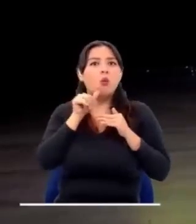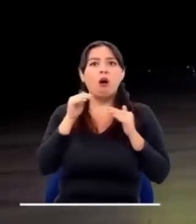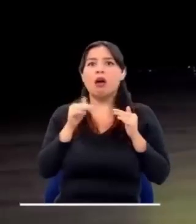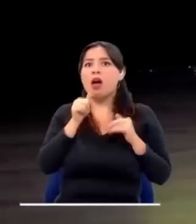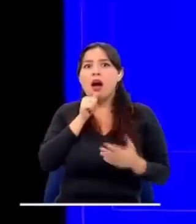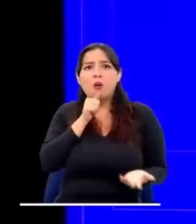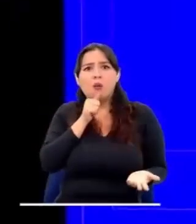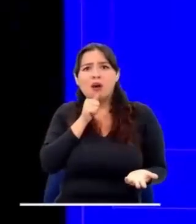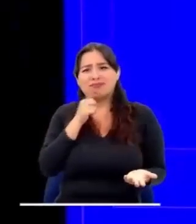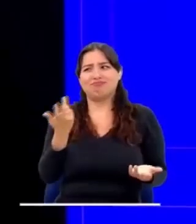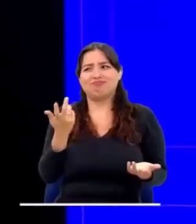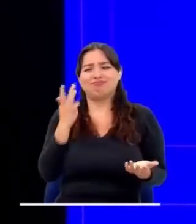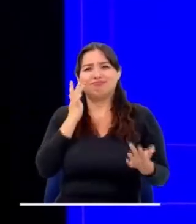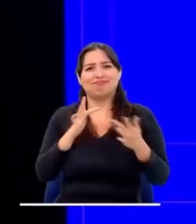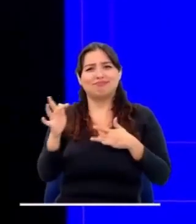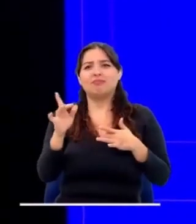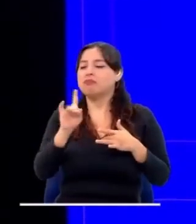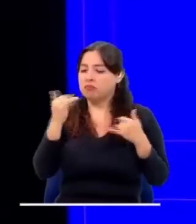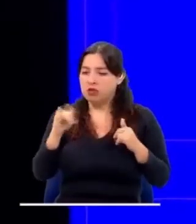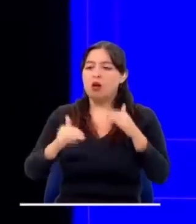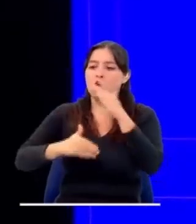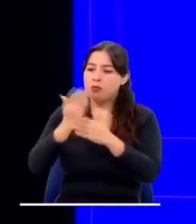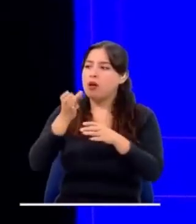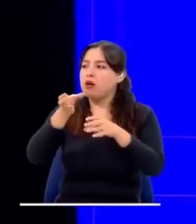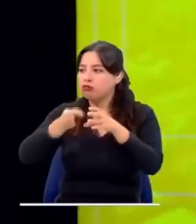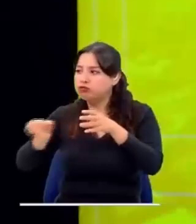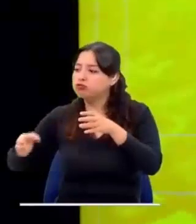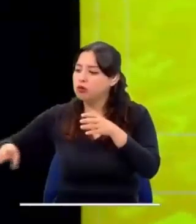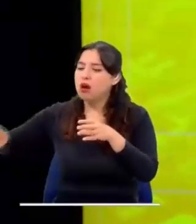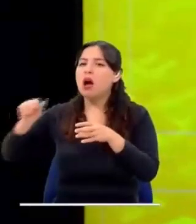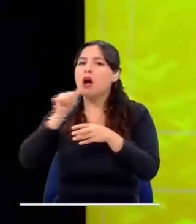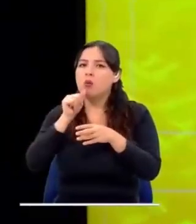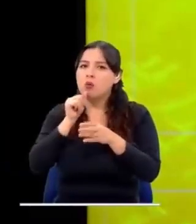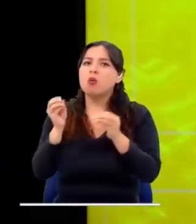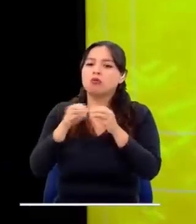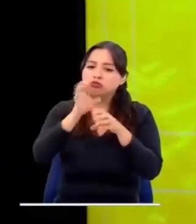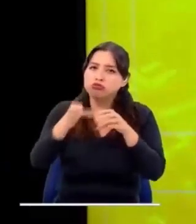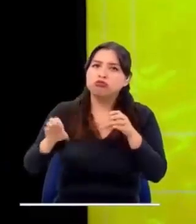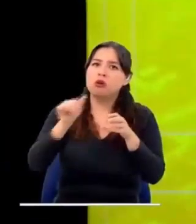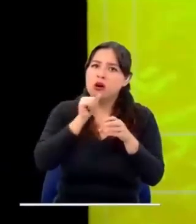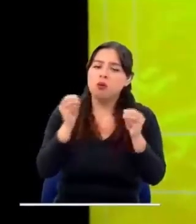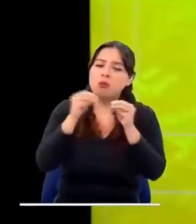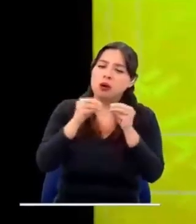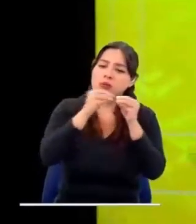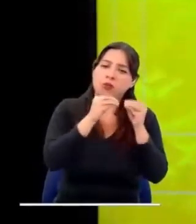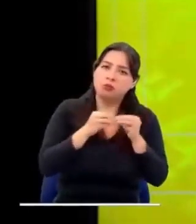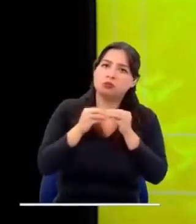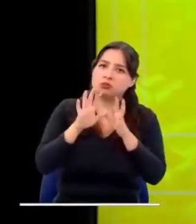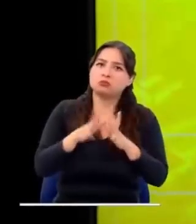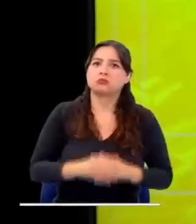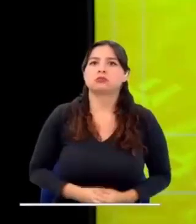actuando, estamos potenciando dos acueductos veredales, estamos con el acueducto diseñando tres más, pero ahí hay una agenda que tiene